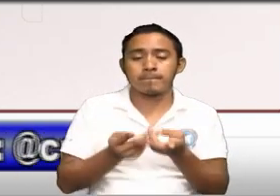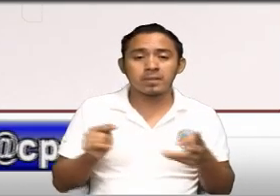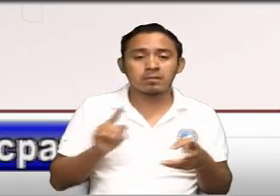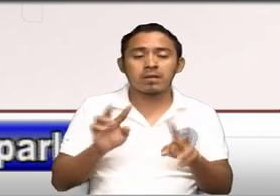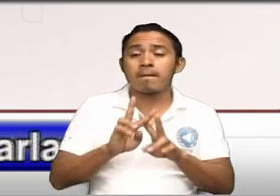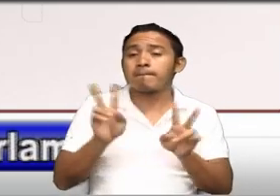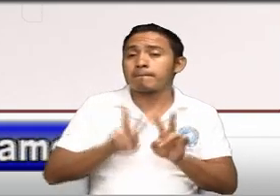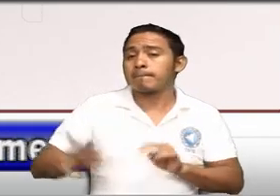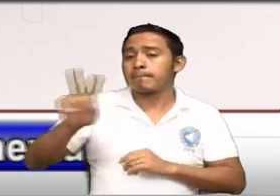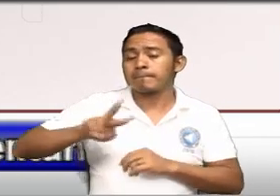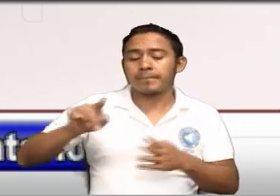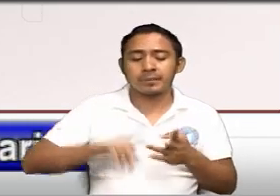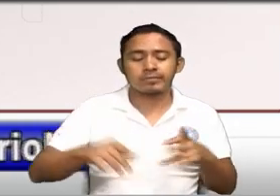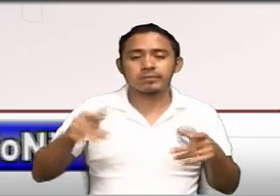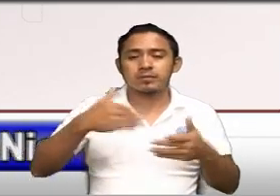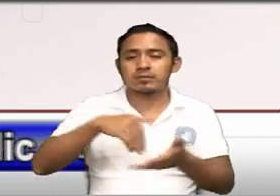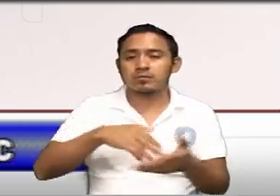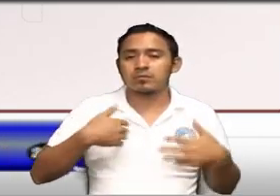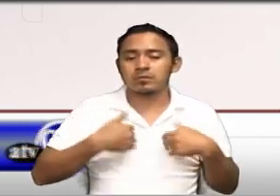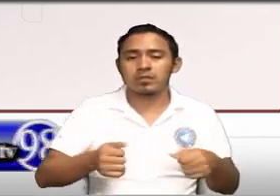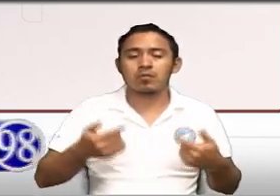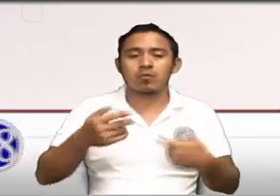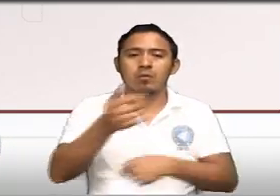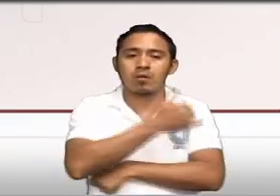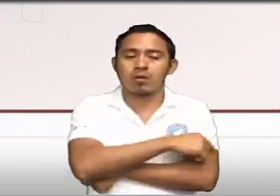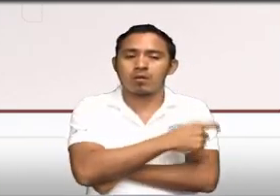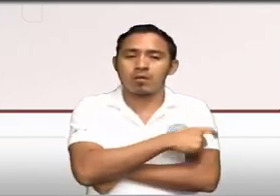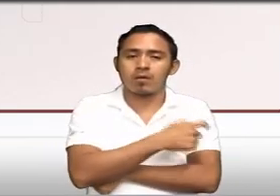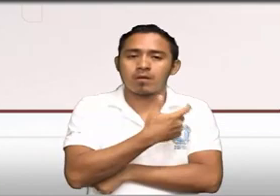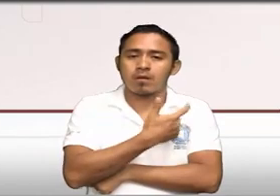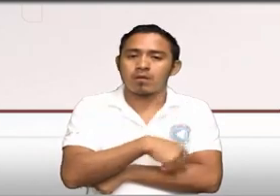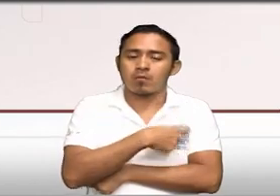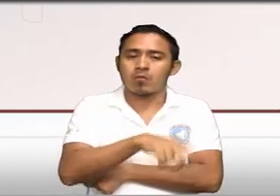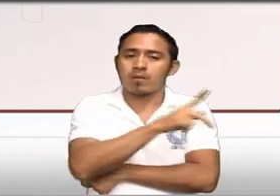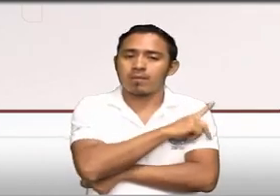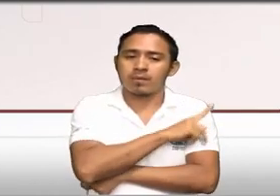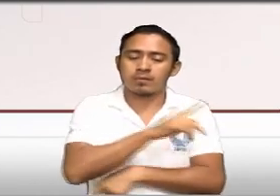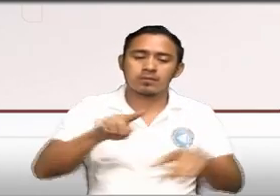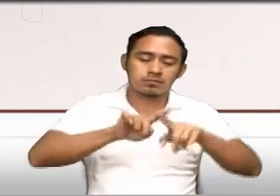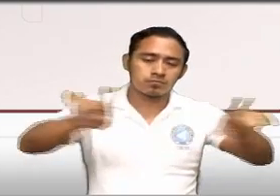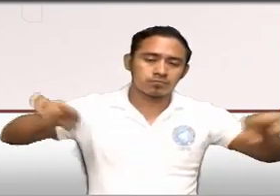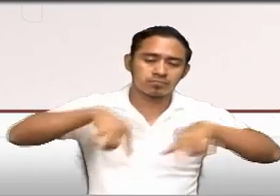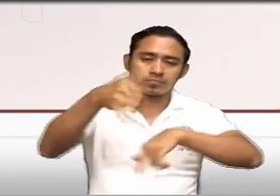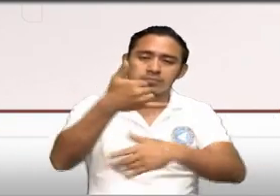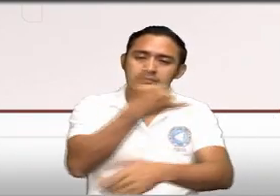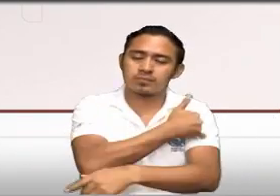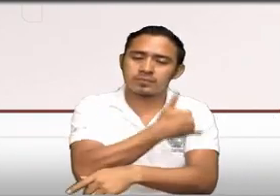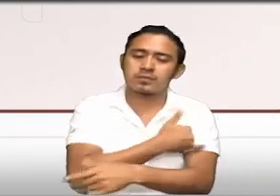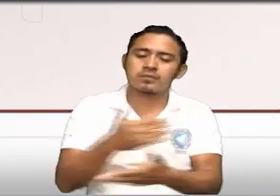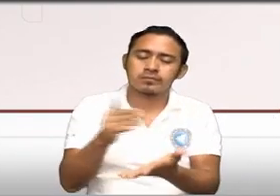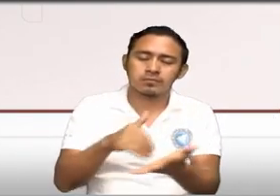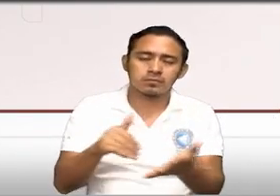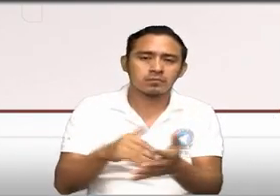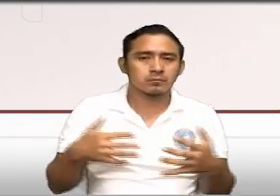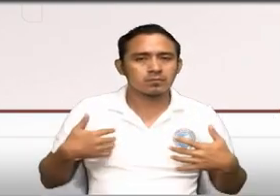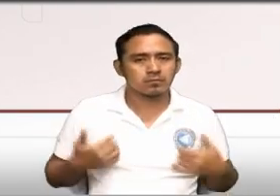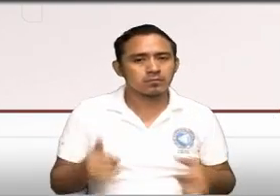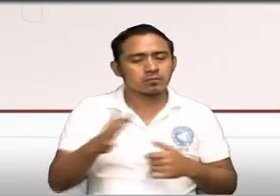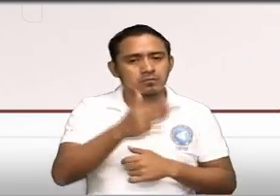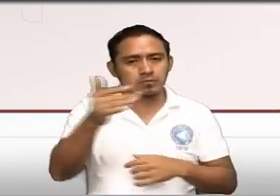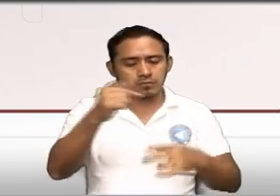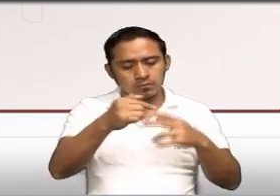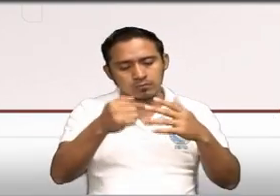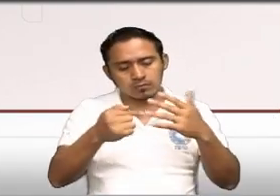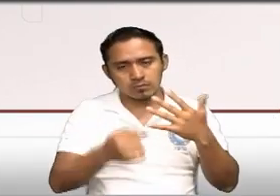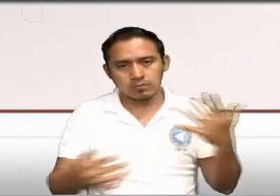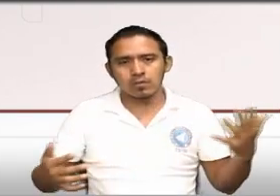centros de salud, escuelas, parques, campos deportivos, iglesias, casas comunales, entre otros. Entonces, esta